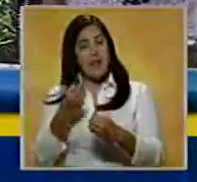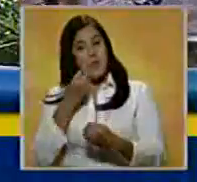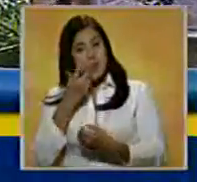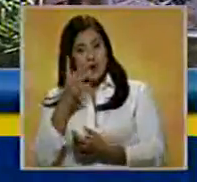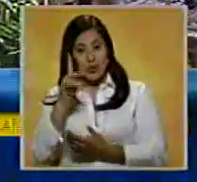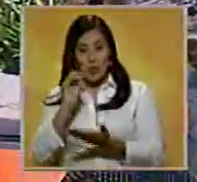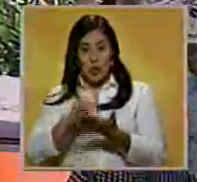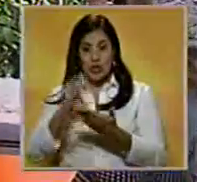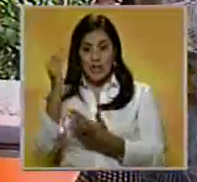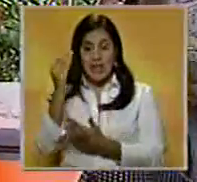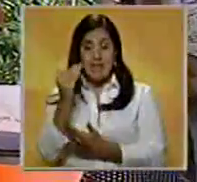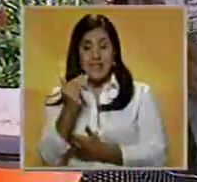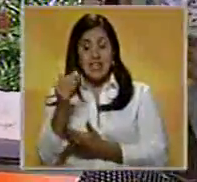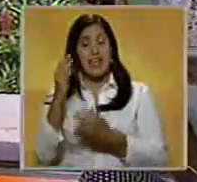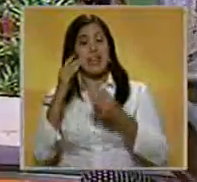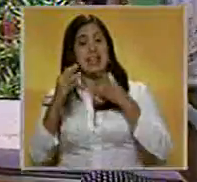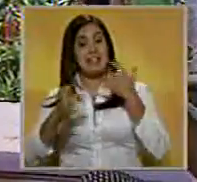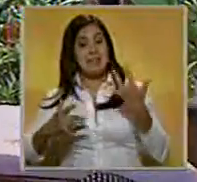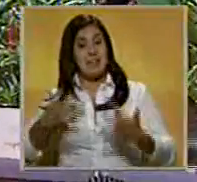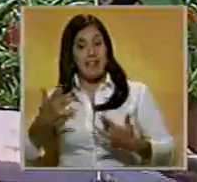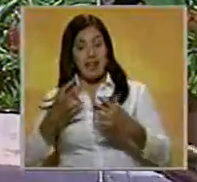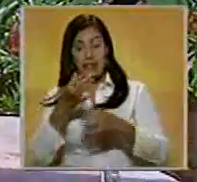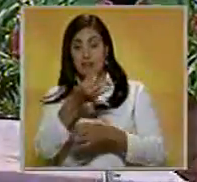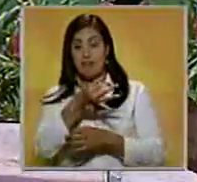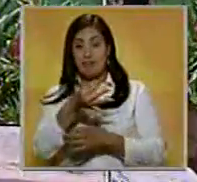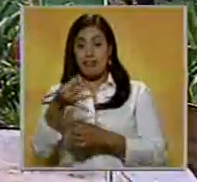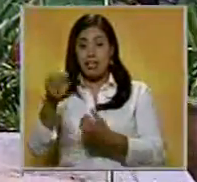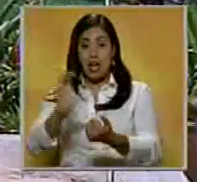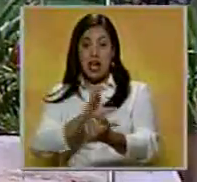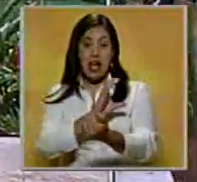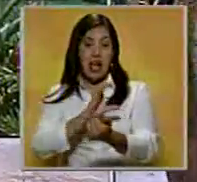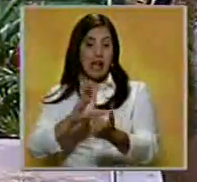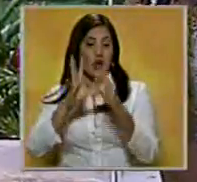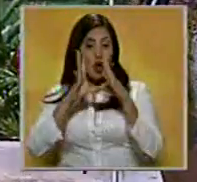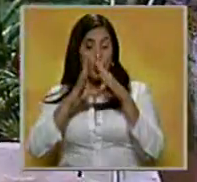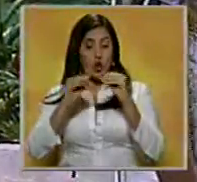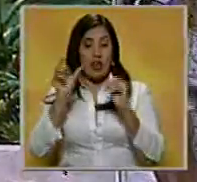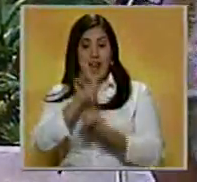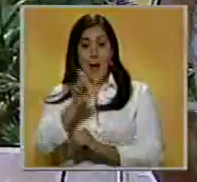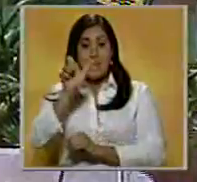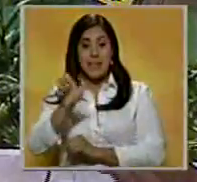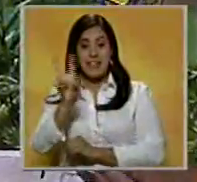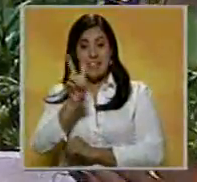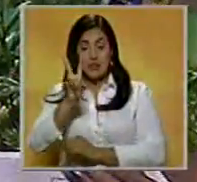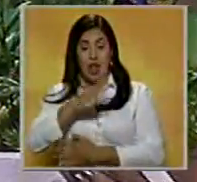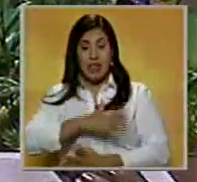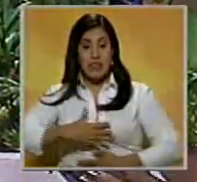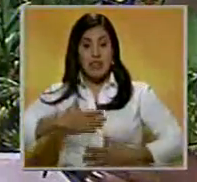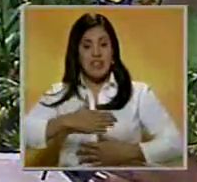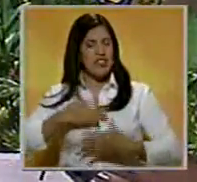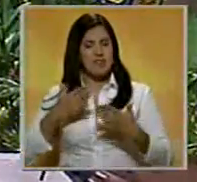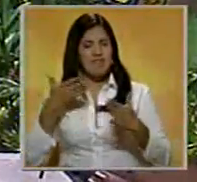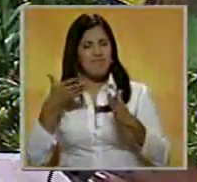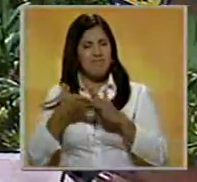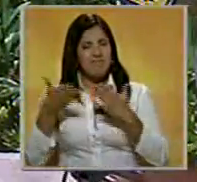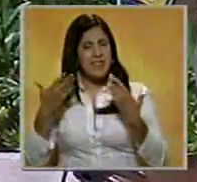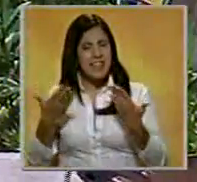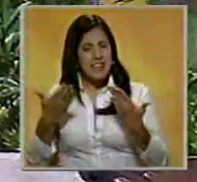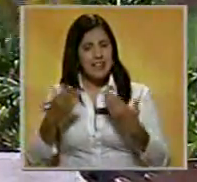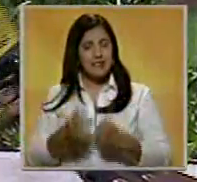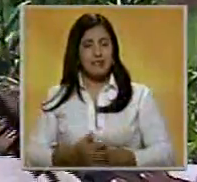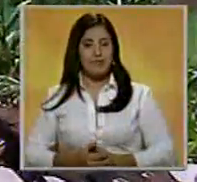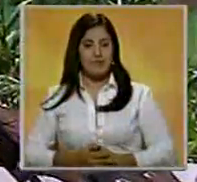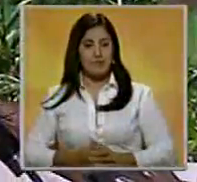Bueno, regresa para traernos un espectáculo de lujo, un espectáculo que todos los venezolanos van a disfrutar. ¿De qué se trata ese gran